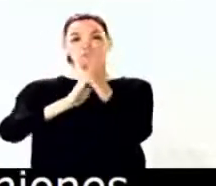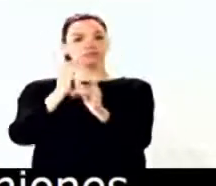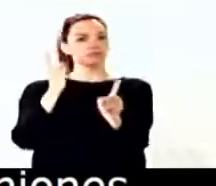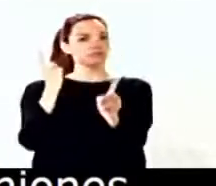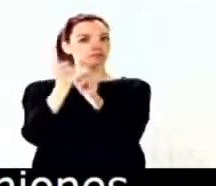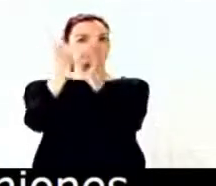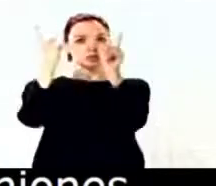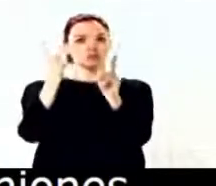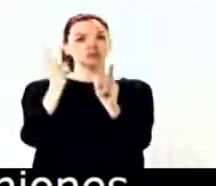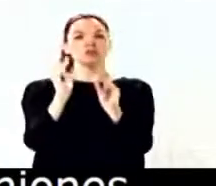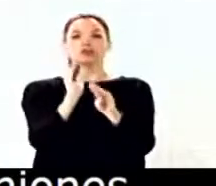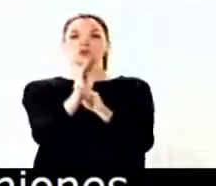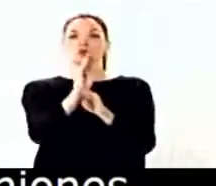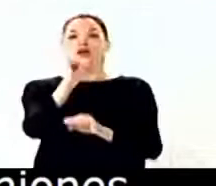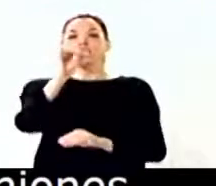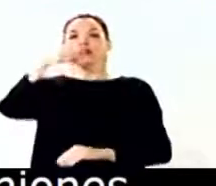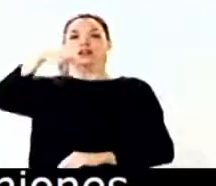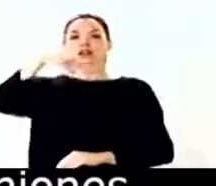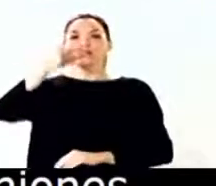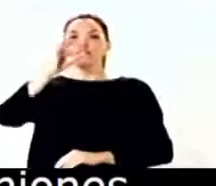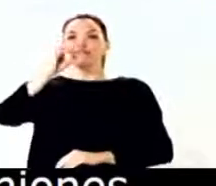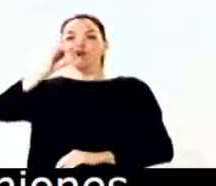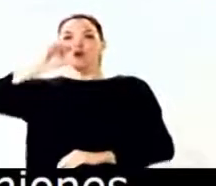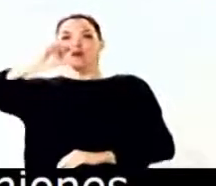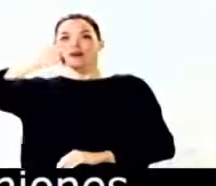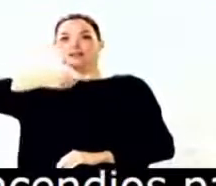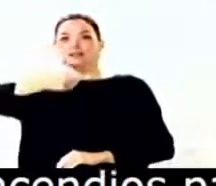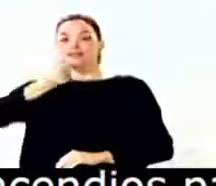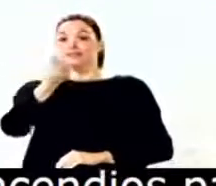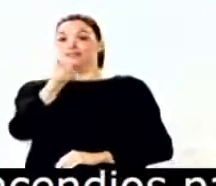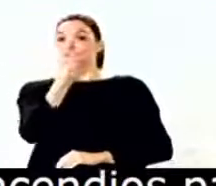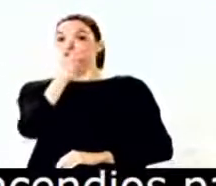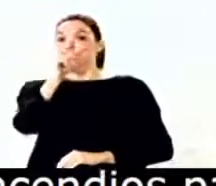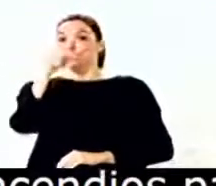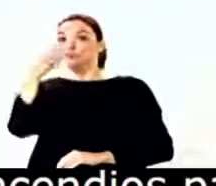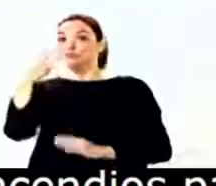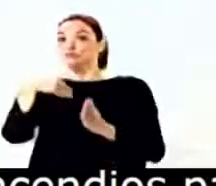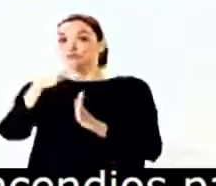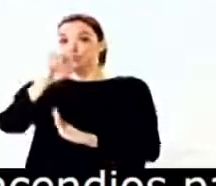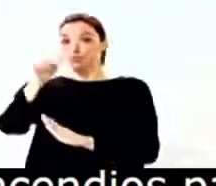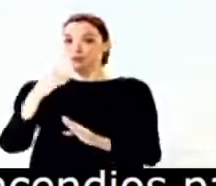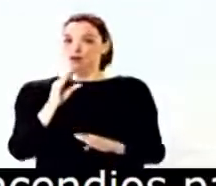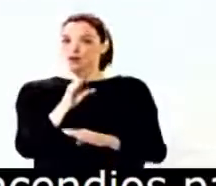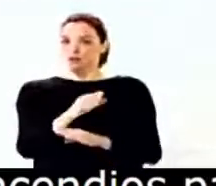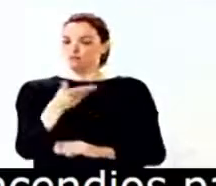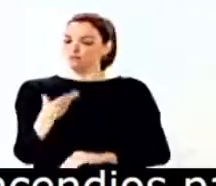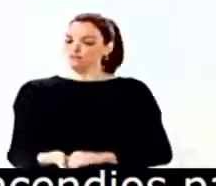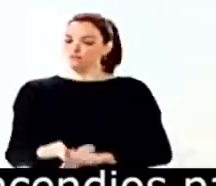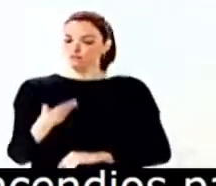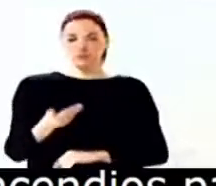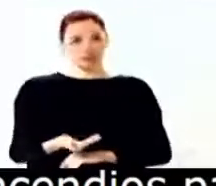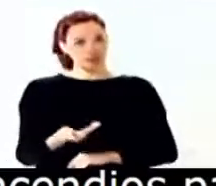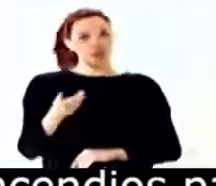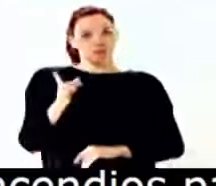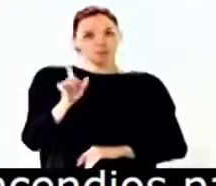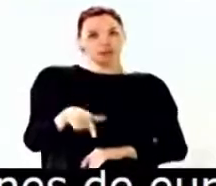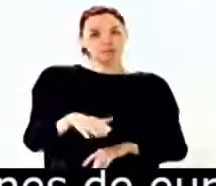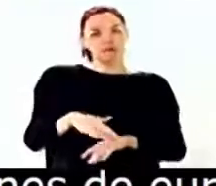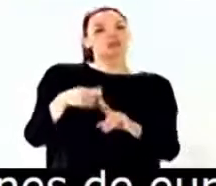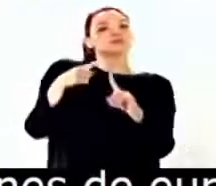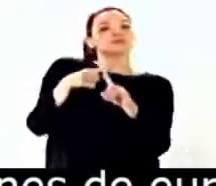que tiene un presupuesto de 2,3 millones de euros y que también nos parece fundamental para la